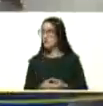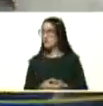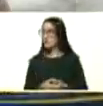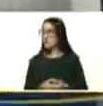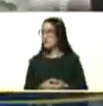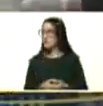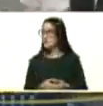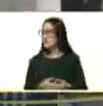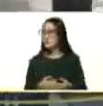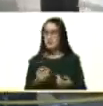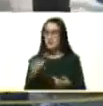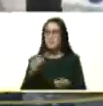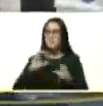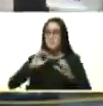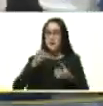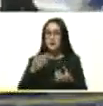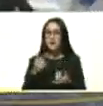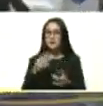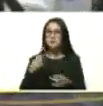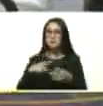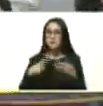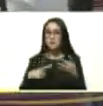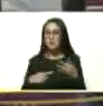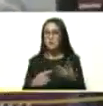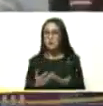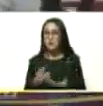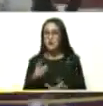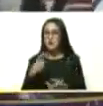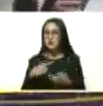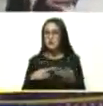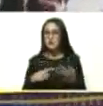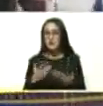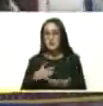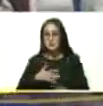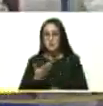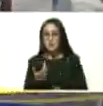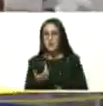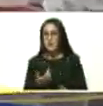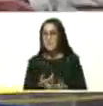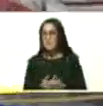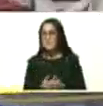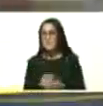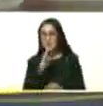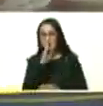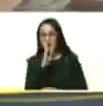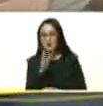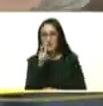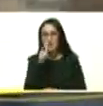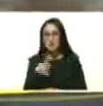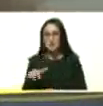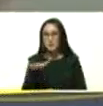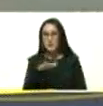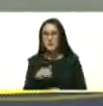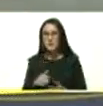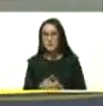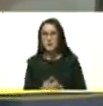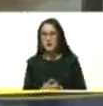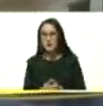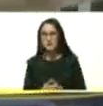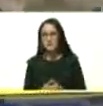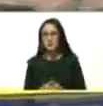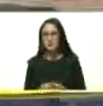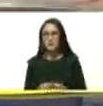marinas, crustáceos, moluscos y mariscos que pueden ir directamente a los anaqueles de